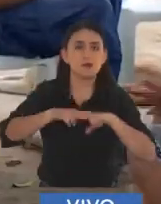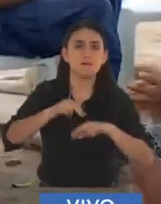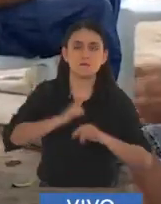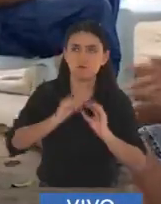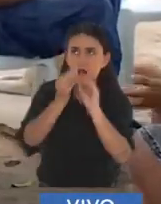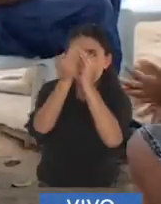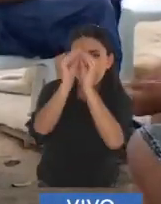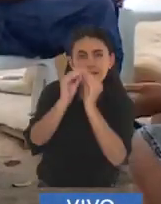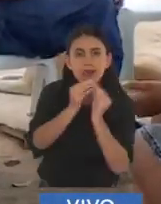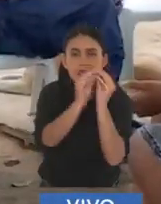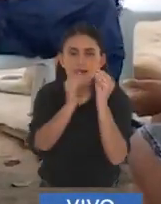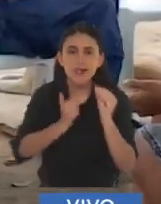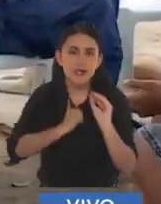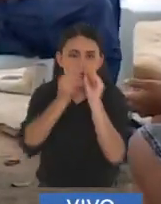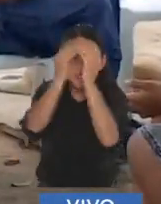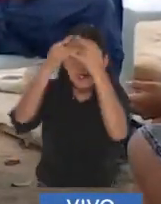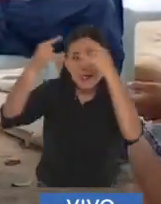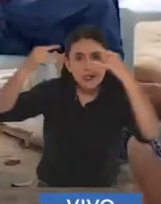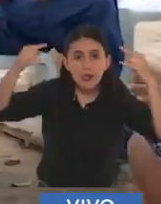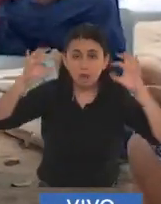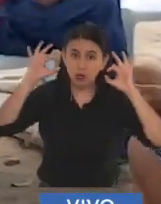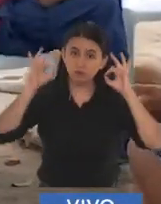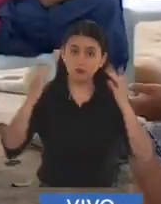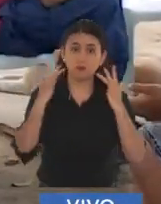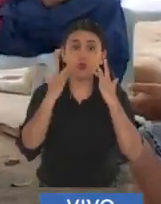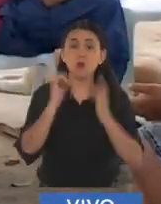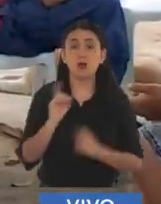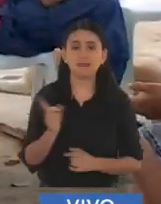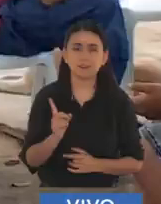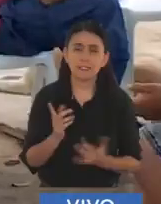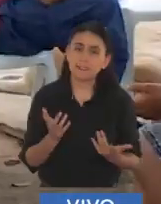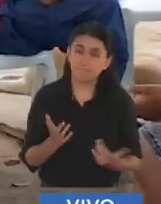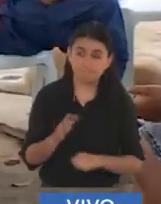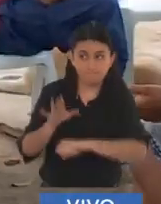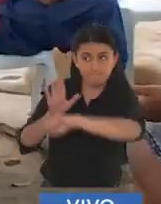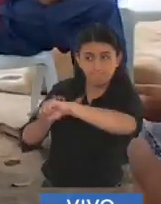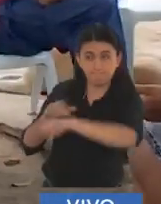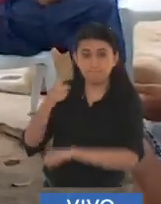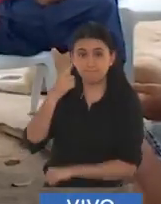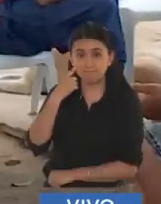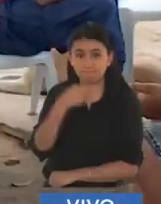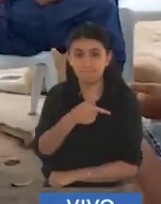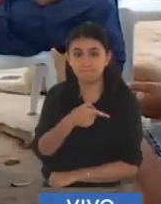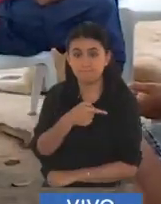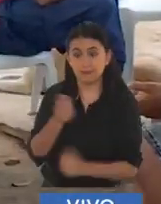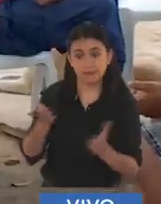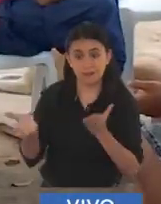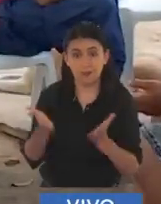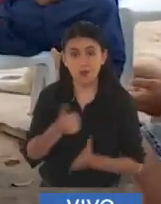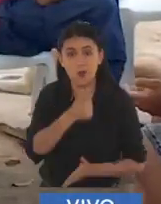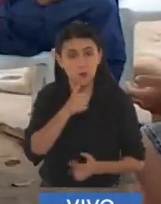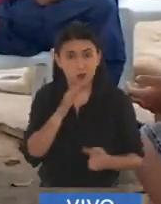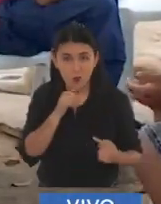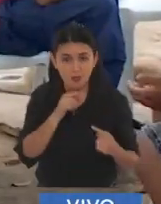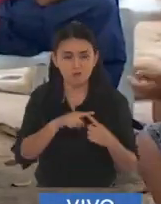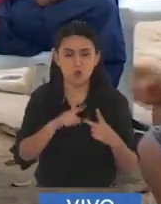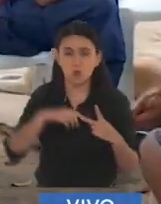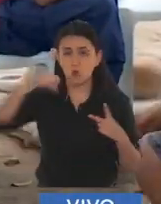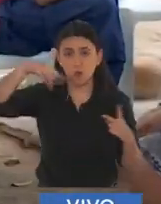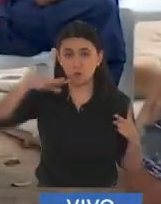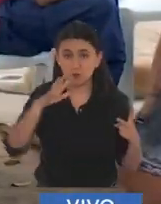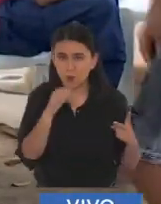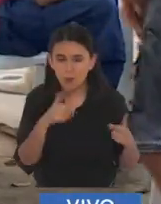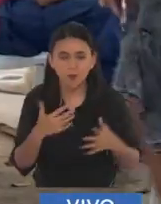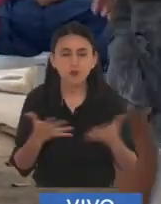e instaladas por miembros de la comunidad. El llamado es para que las autoridades entonces verifiquen lo que ocurre con los servicios públicos en este sector del municipio